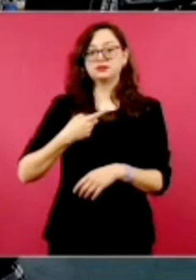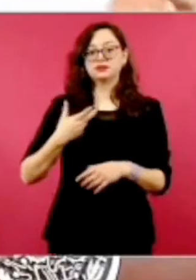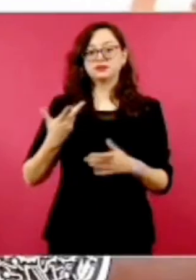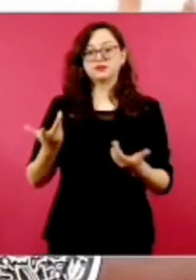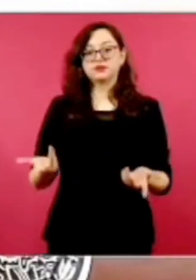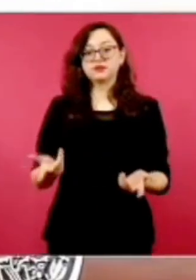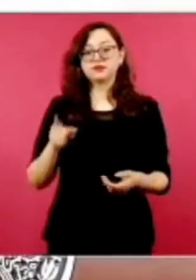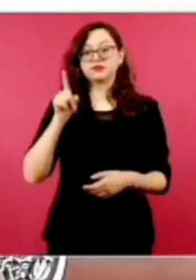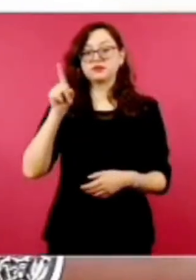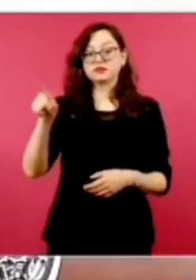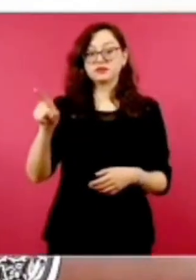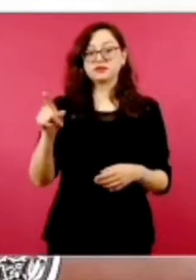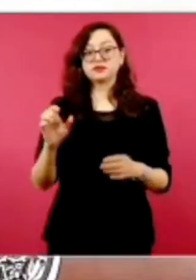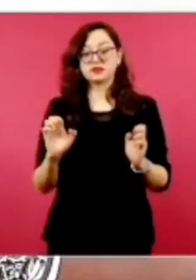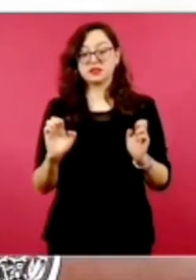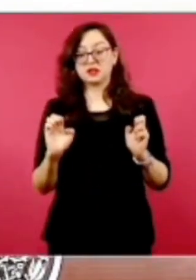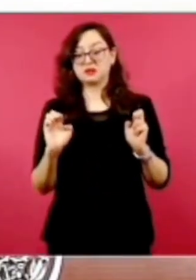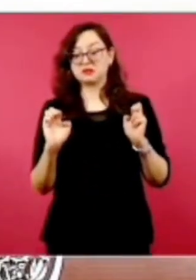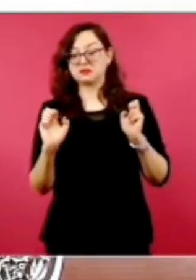en Chiapas,